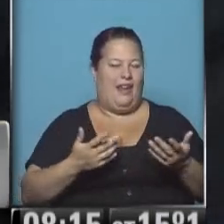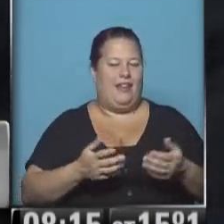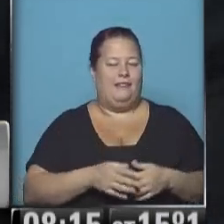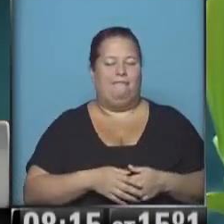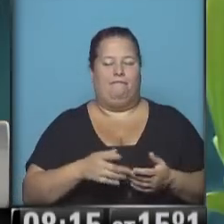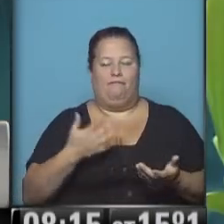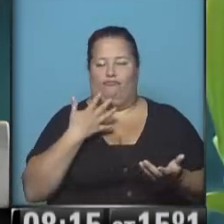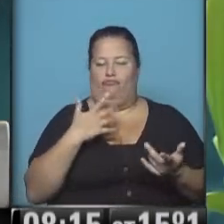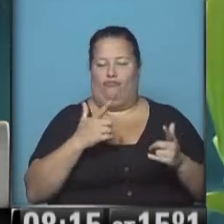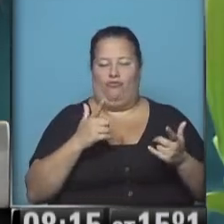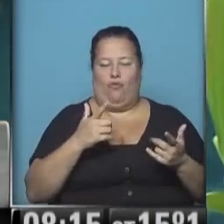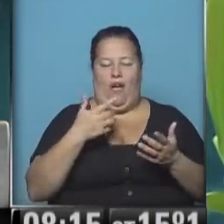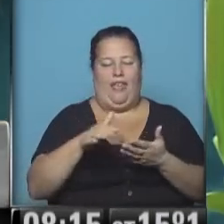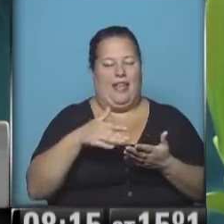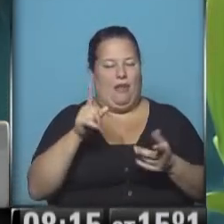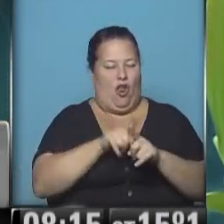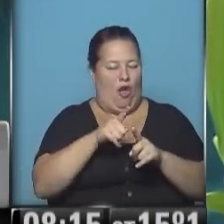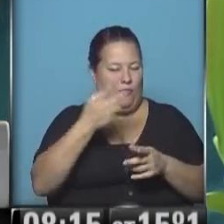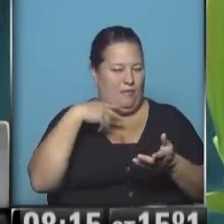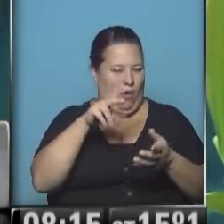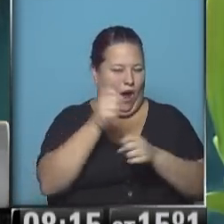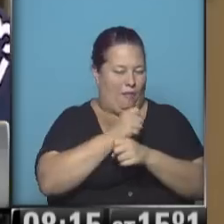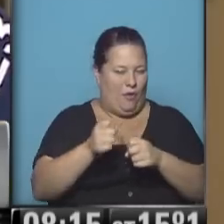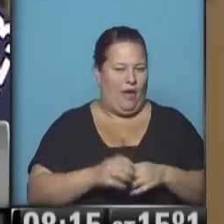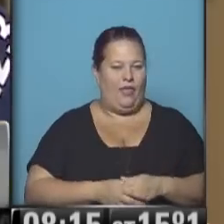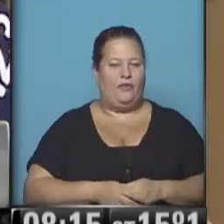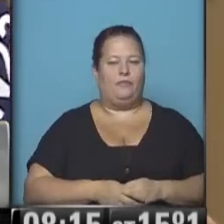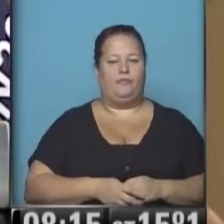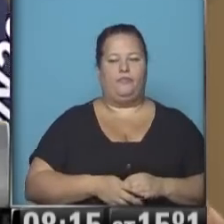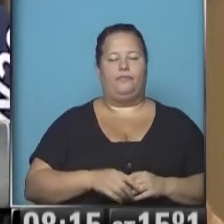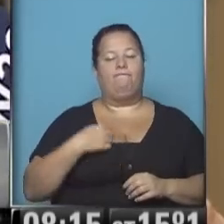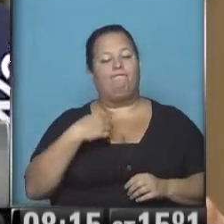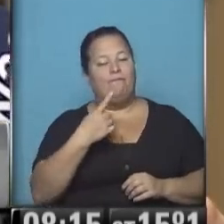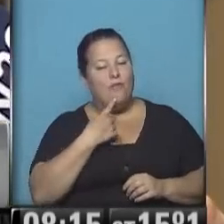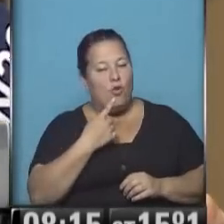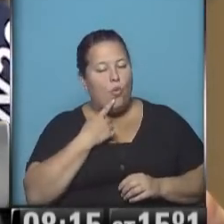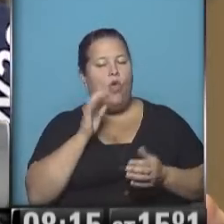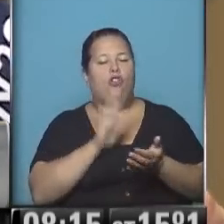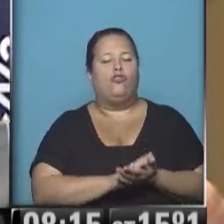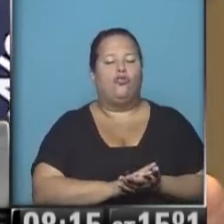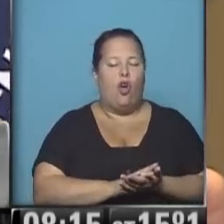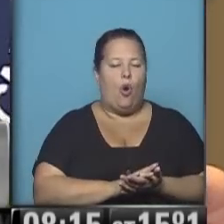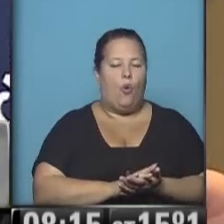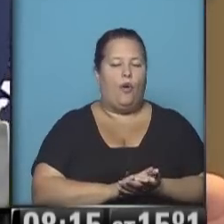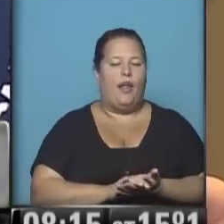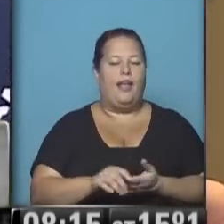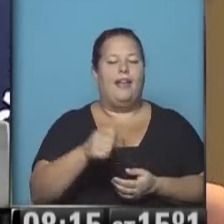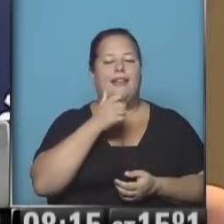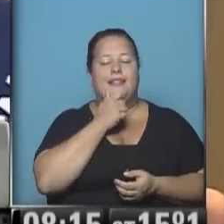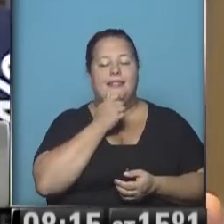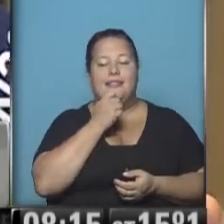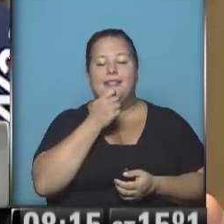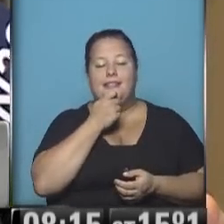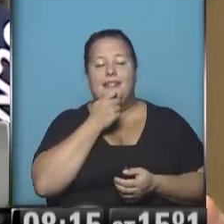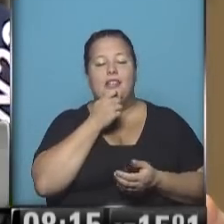no luzca claramente discriminatoria como lo que acaban de aprobar tenemos dudas acerca de si en cada